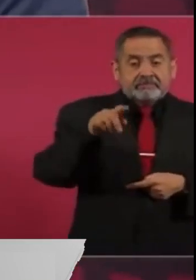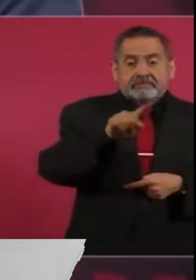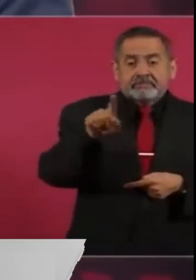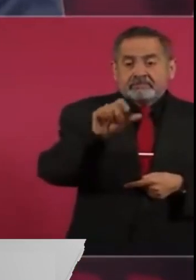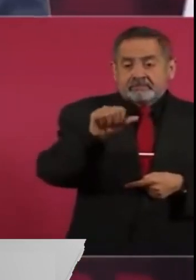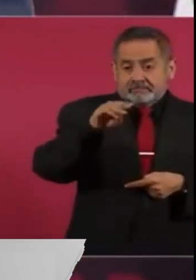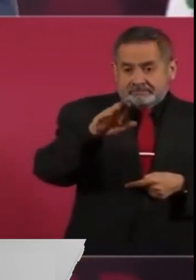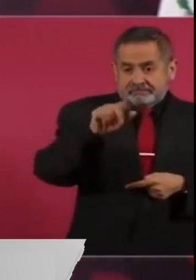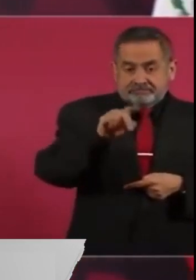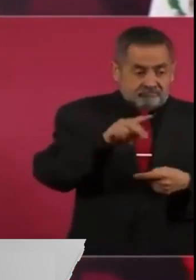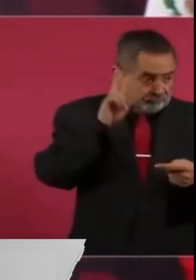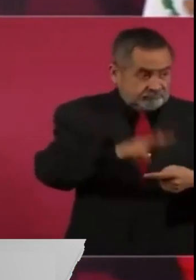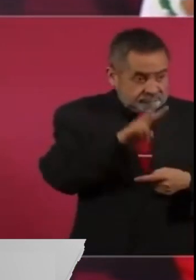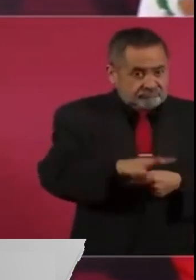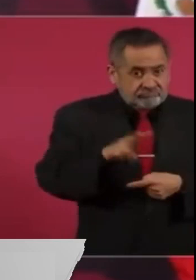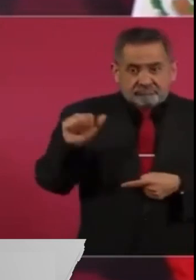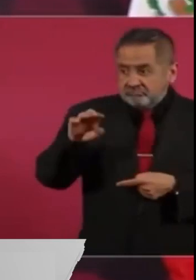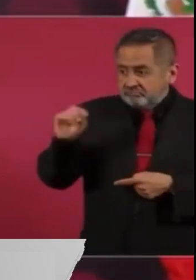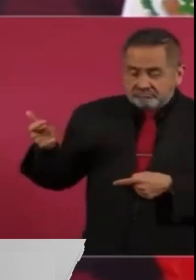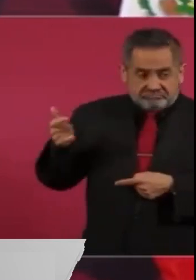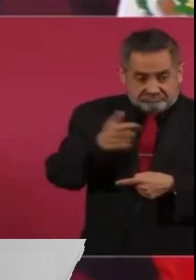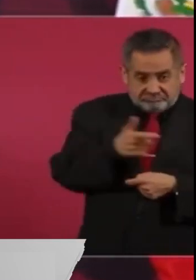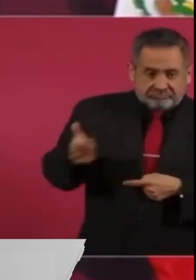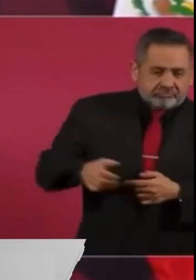si era cierto y dijo que no,